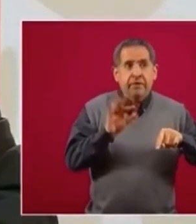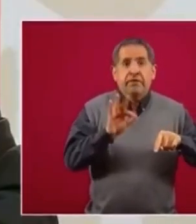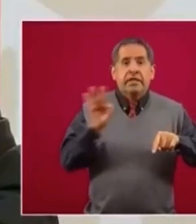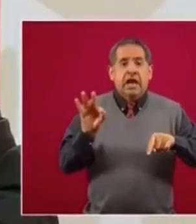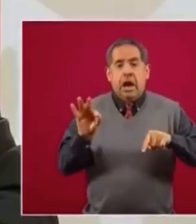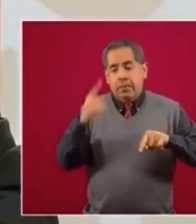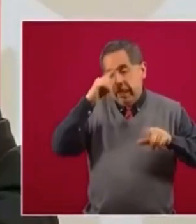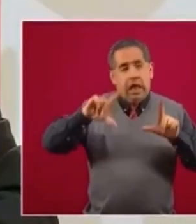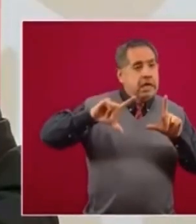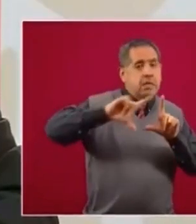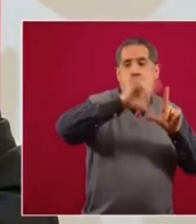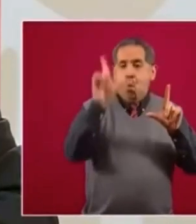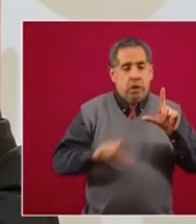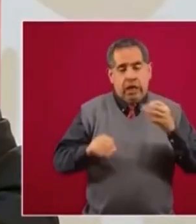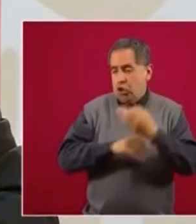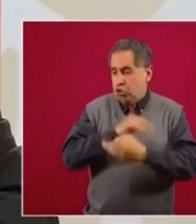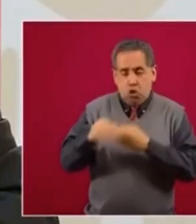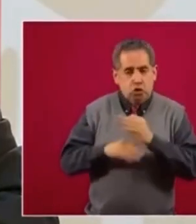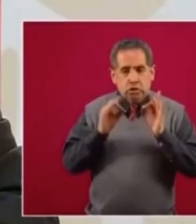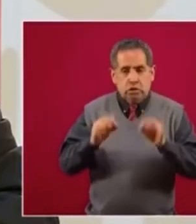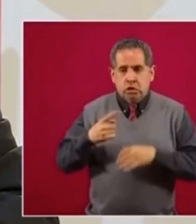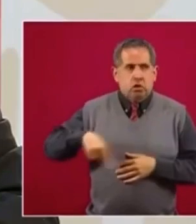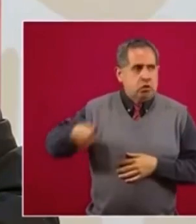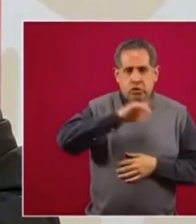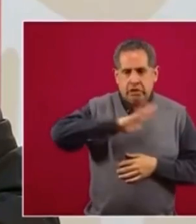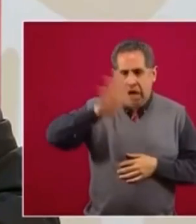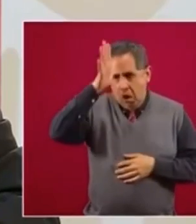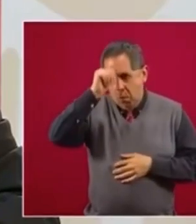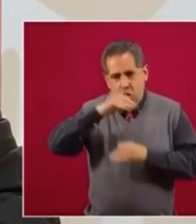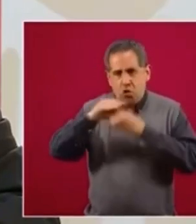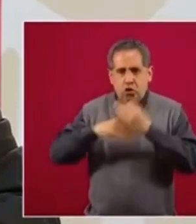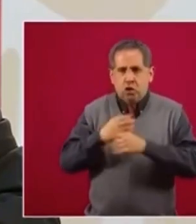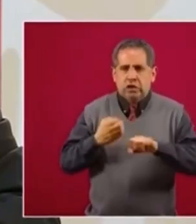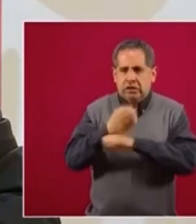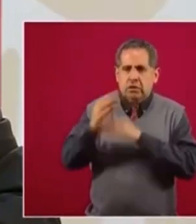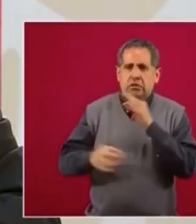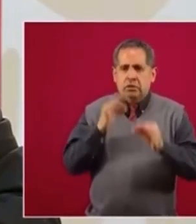es nacional. Esto se ha convenido con todos los estados de la República.